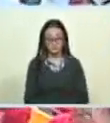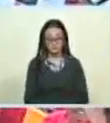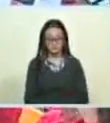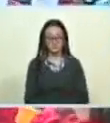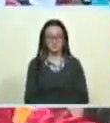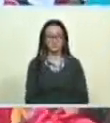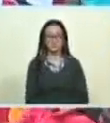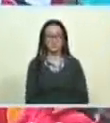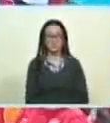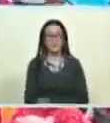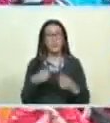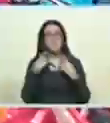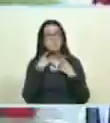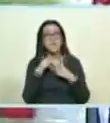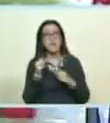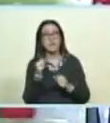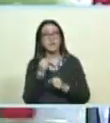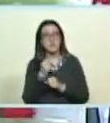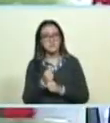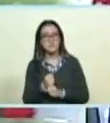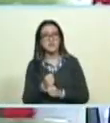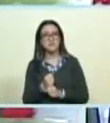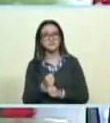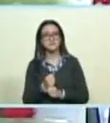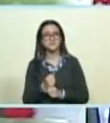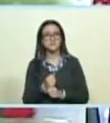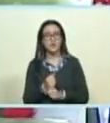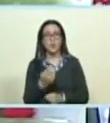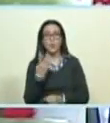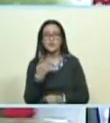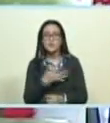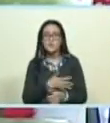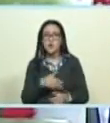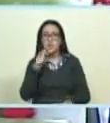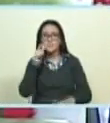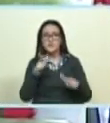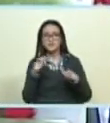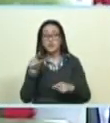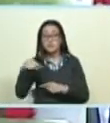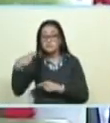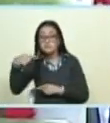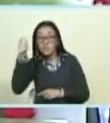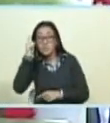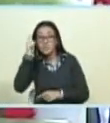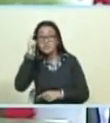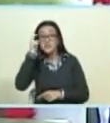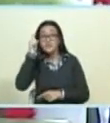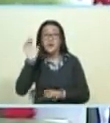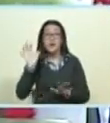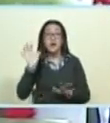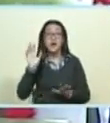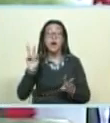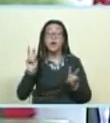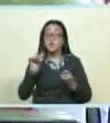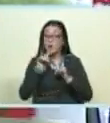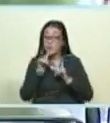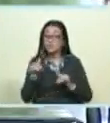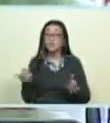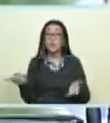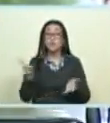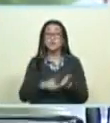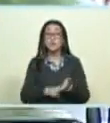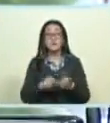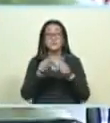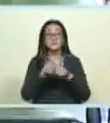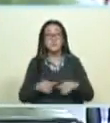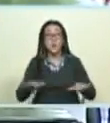No pierdan la esperanza. 4 millones. Y en los próximos días voy a hacer nuevos anuncios para el